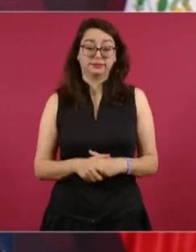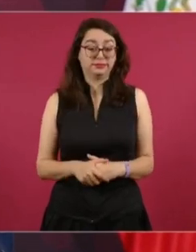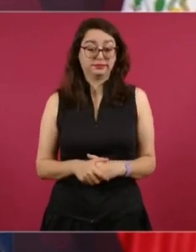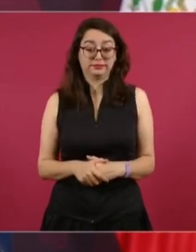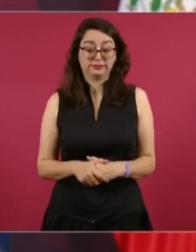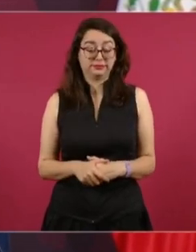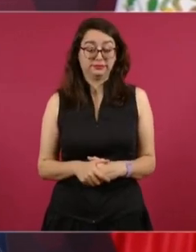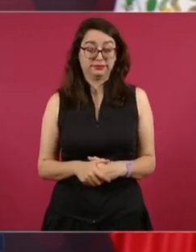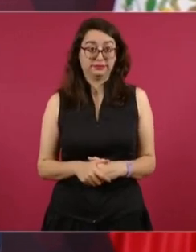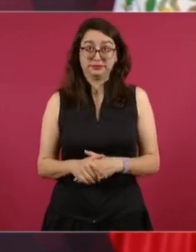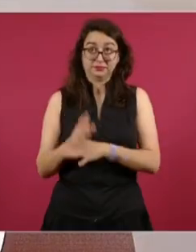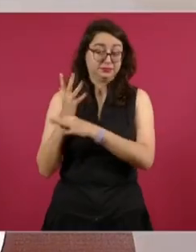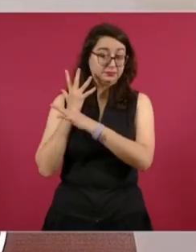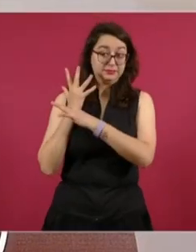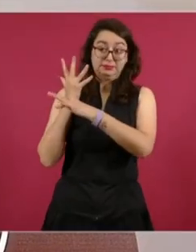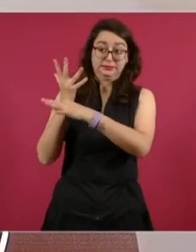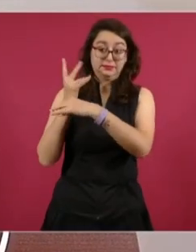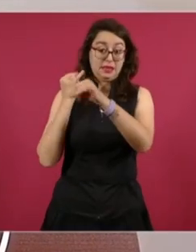la prisión.